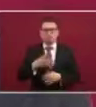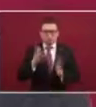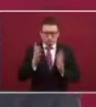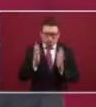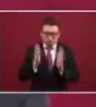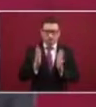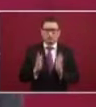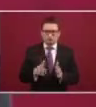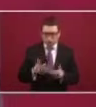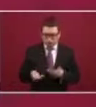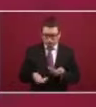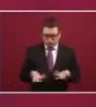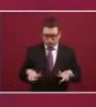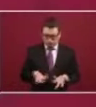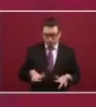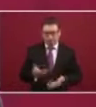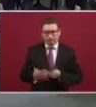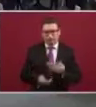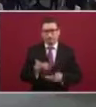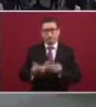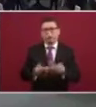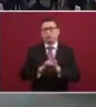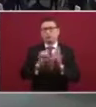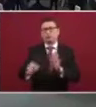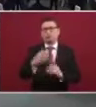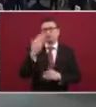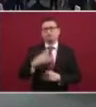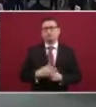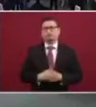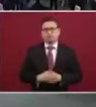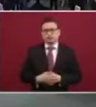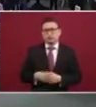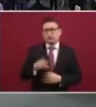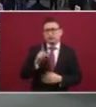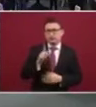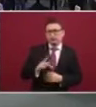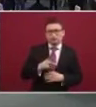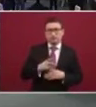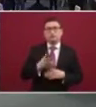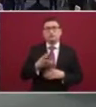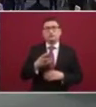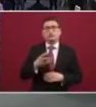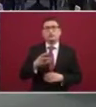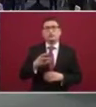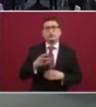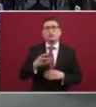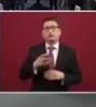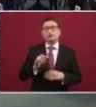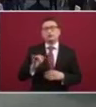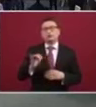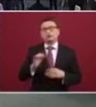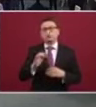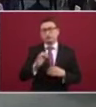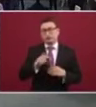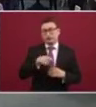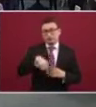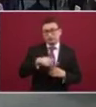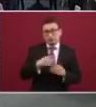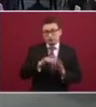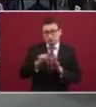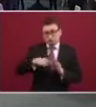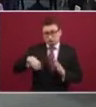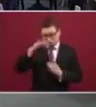el resumen de los mercados del día y decía que en esa ocasión me daba gusto, un video que subía eso de las 3 o 4 de la tarde,